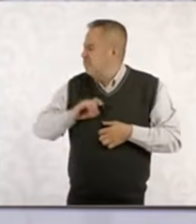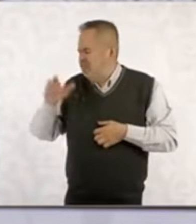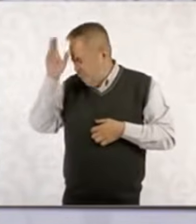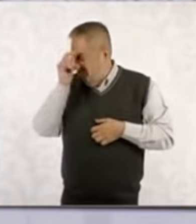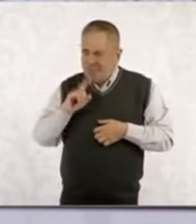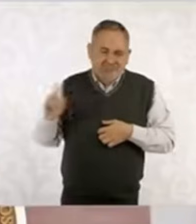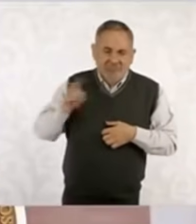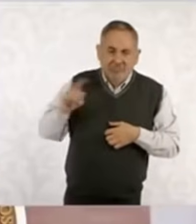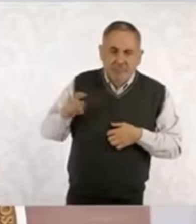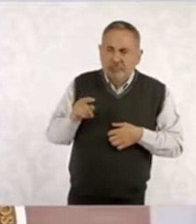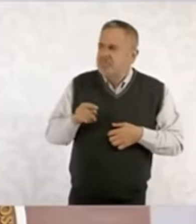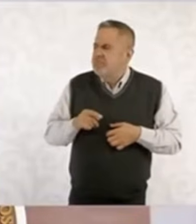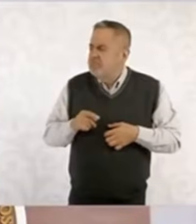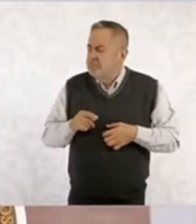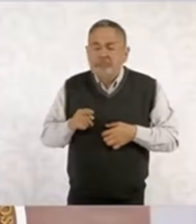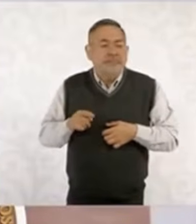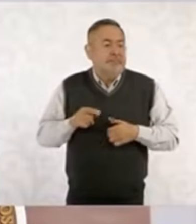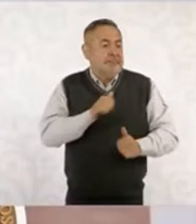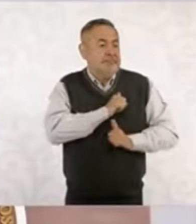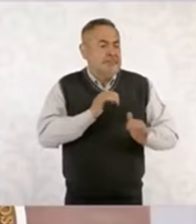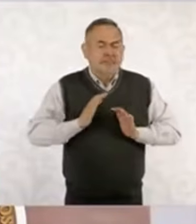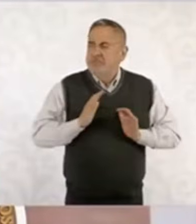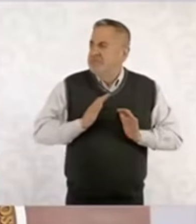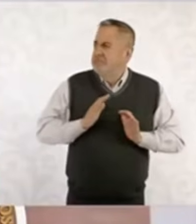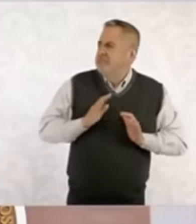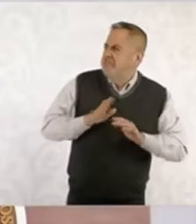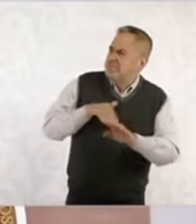Y viene un golpe de Estado.